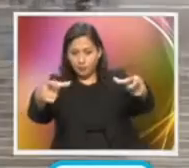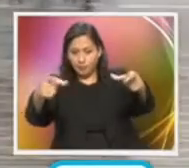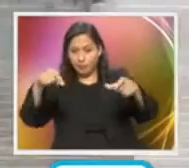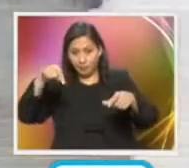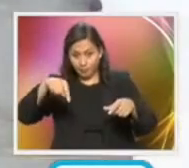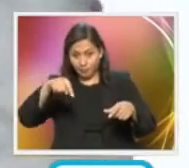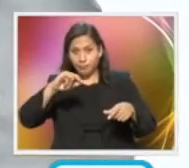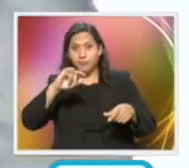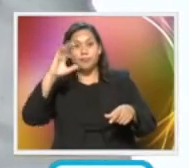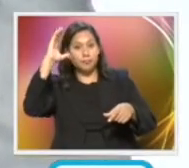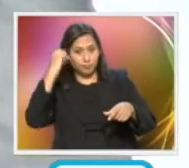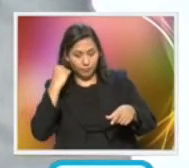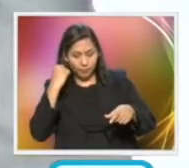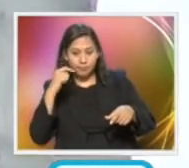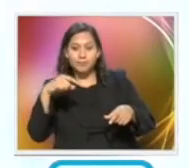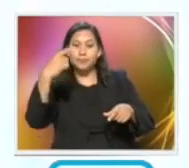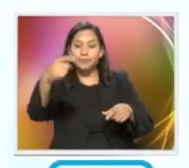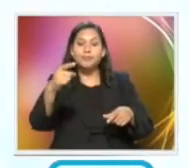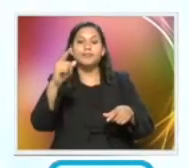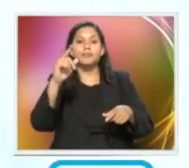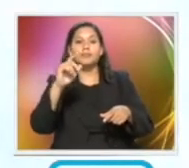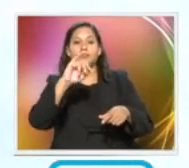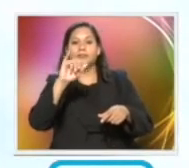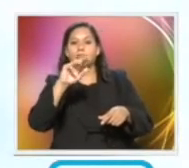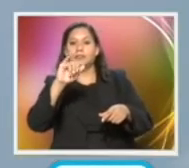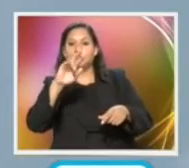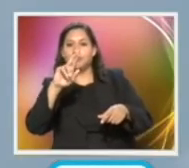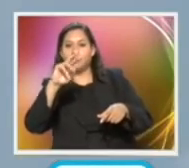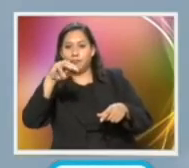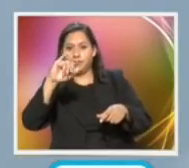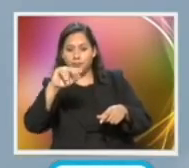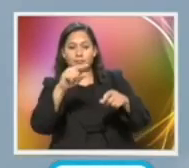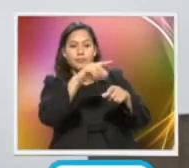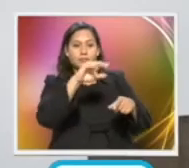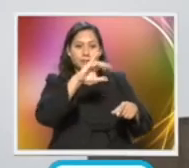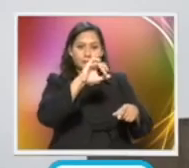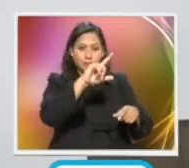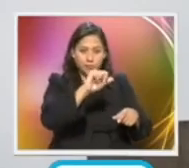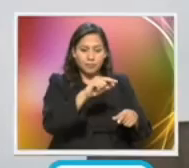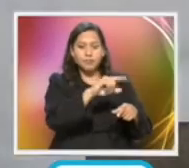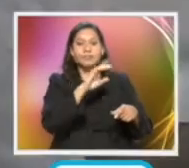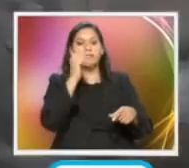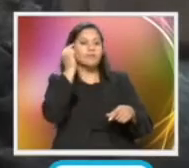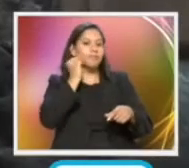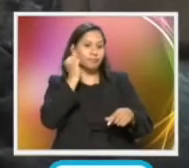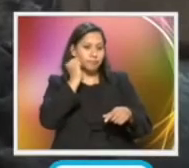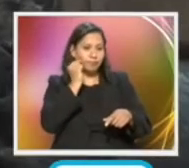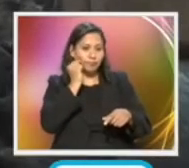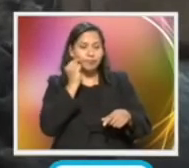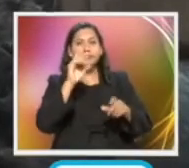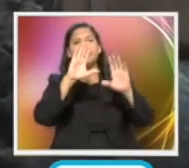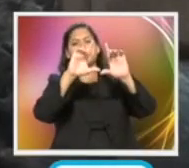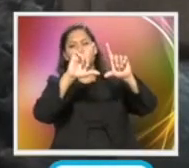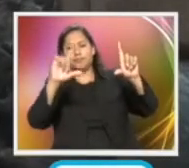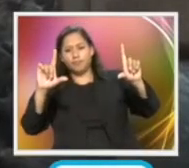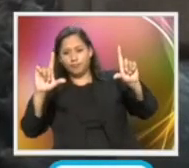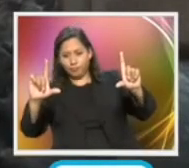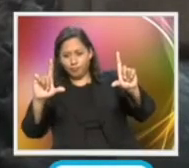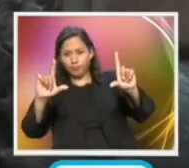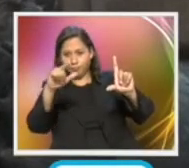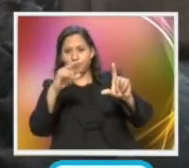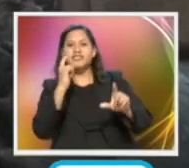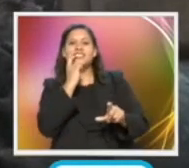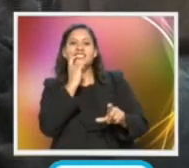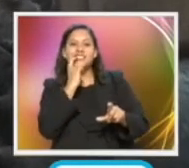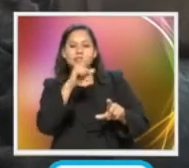corresponden a José María Morelos, Francisco Javier Mina, Nicolás Bravo y Vicente Guerrero. En la fachada está una placa de mármol